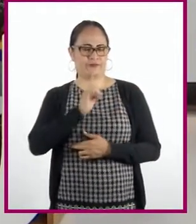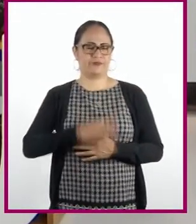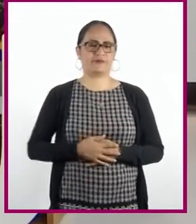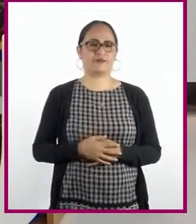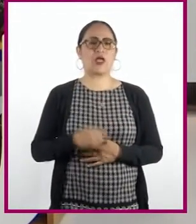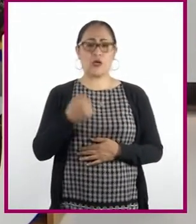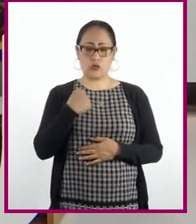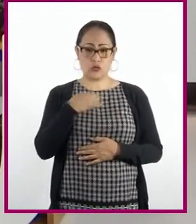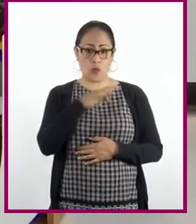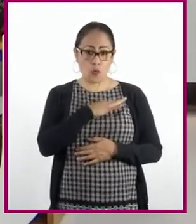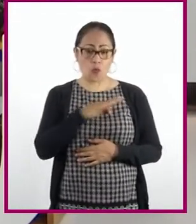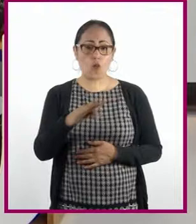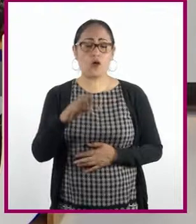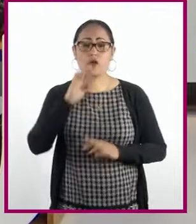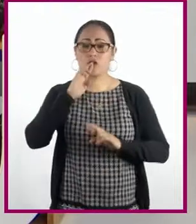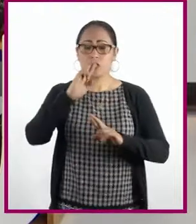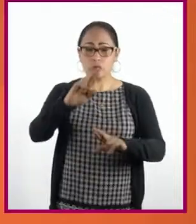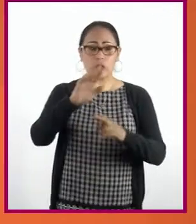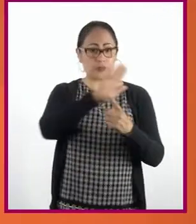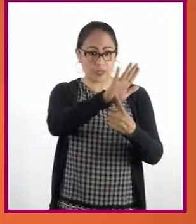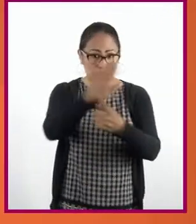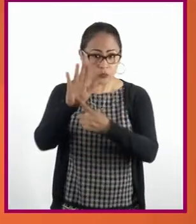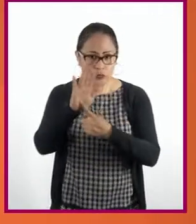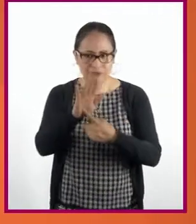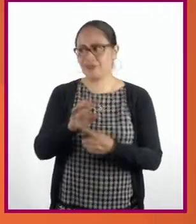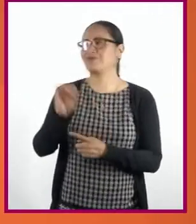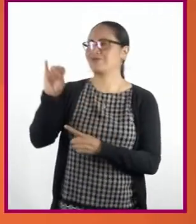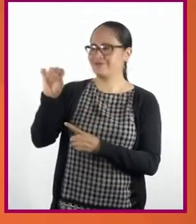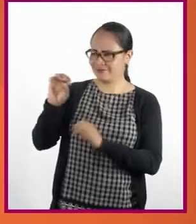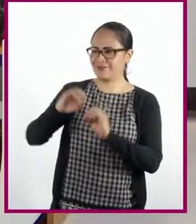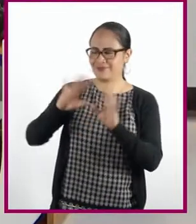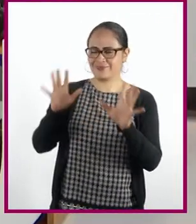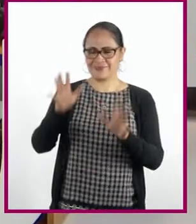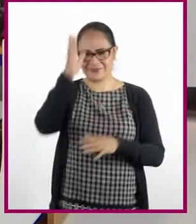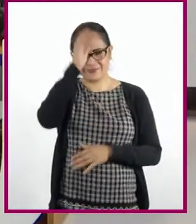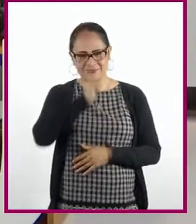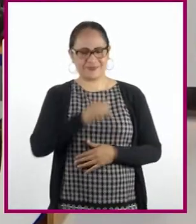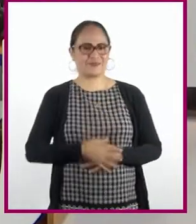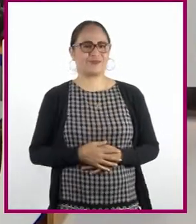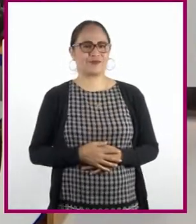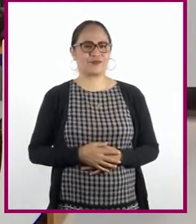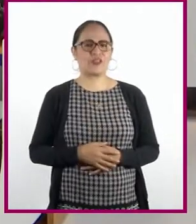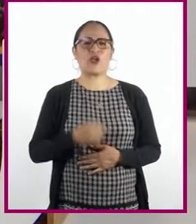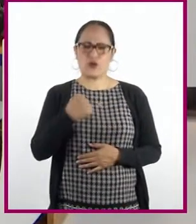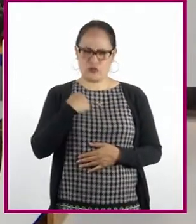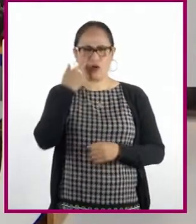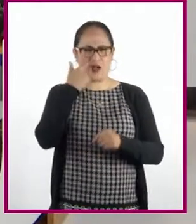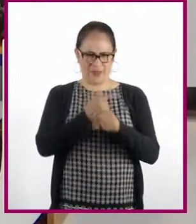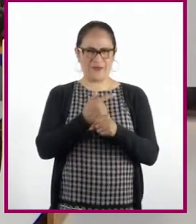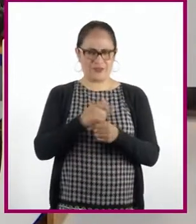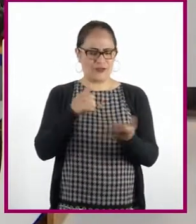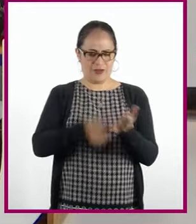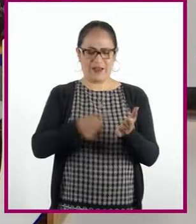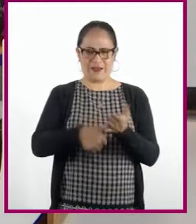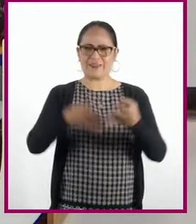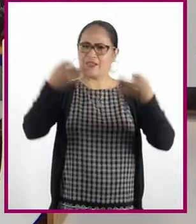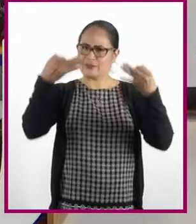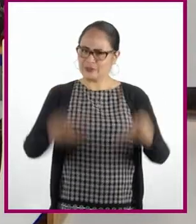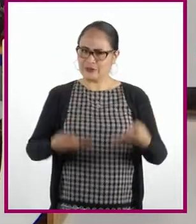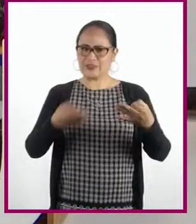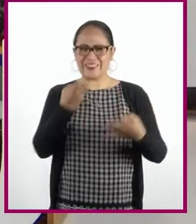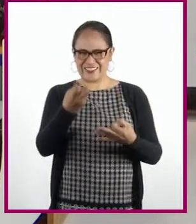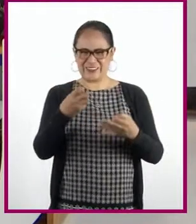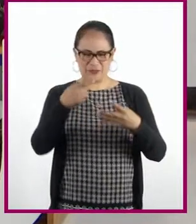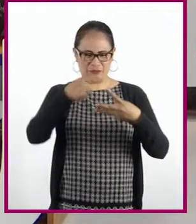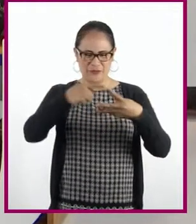¿puedo compartirles mis respuestas? ¡Claro! Perfecto. Dado que he visto algunas cartas formales que contienen